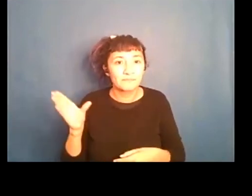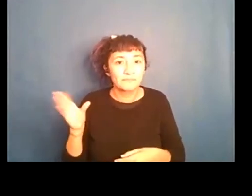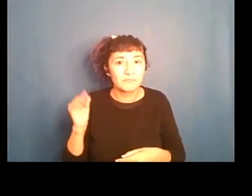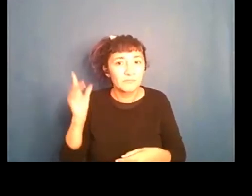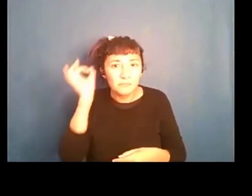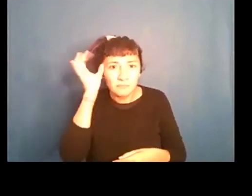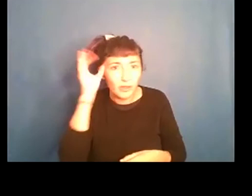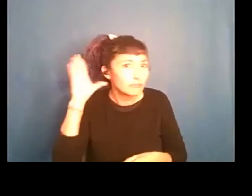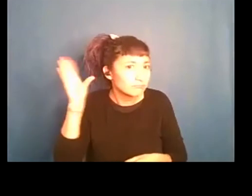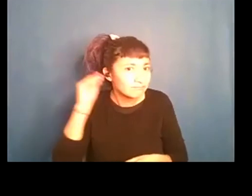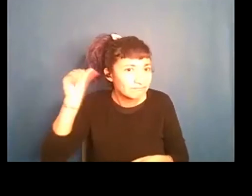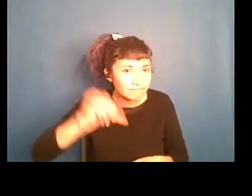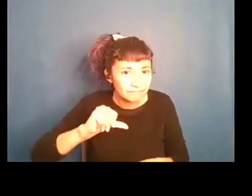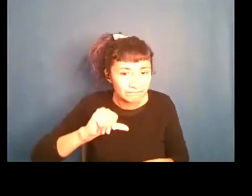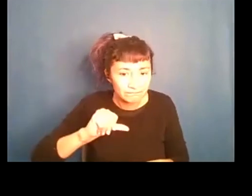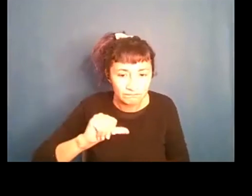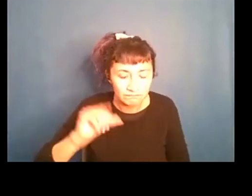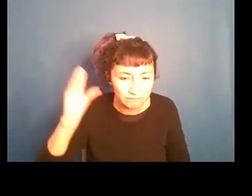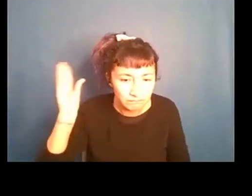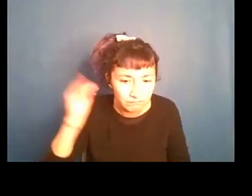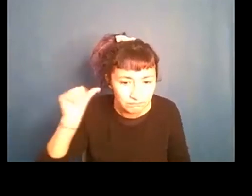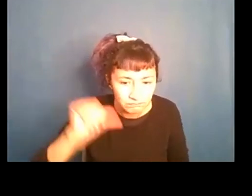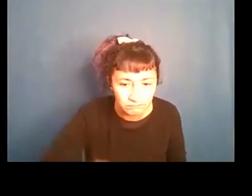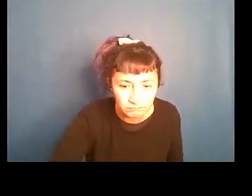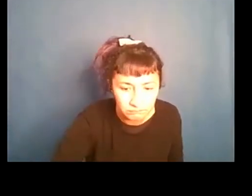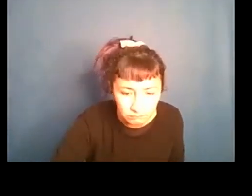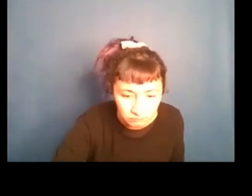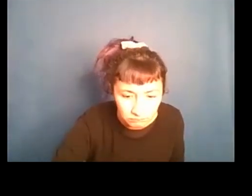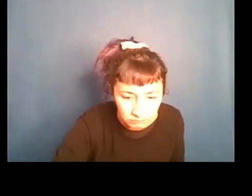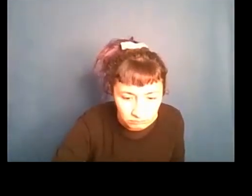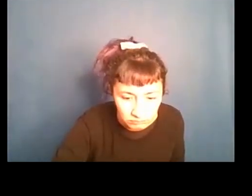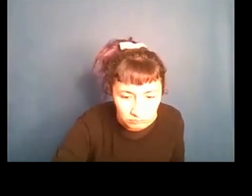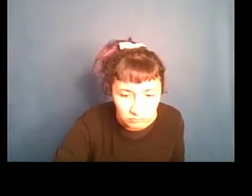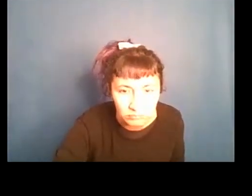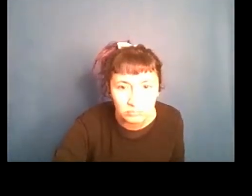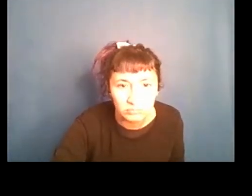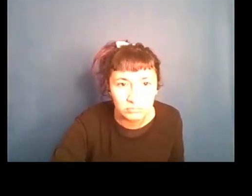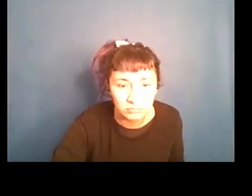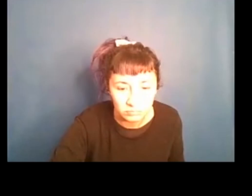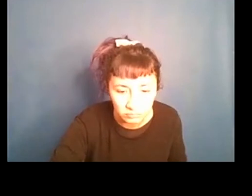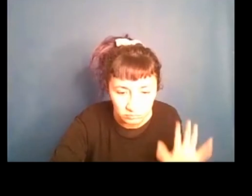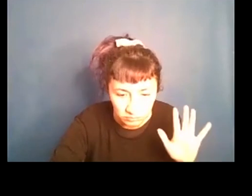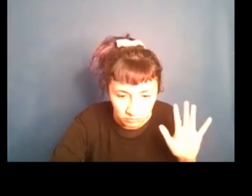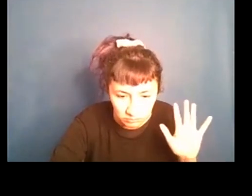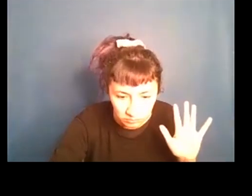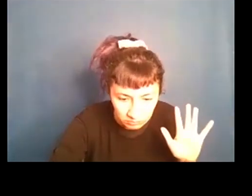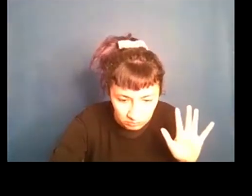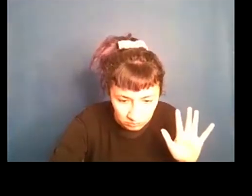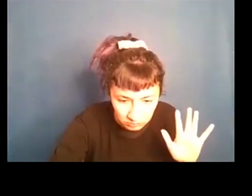CAS-Argentina, de esa manera para contar con la accesibilidad completa. Lengua de señas argentina, voz,